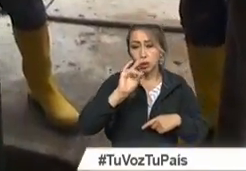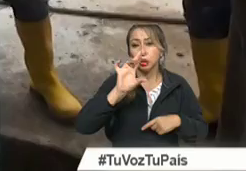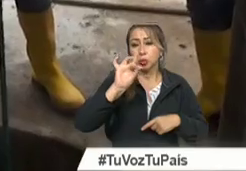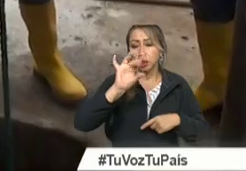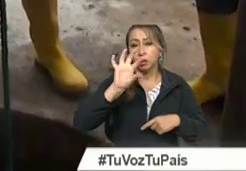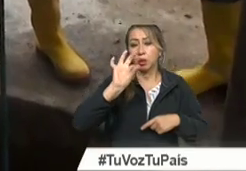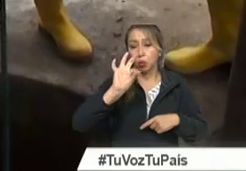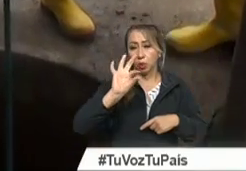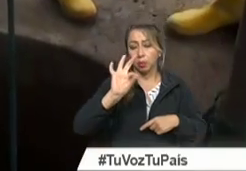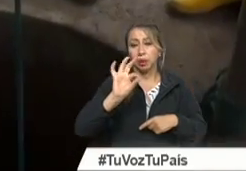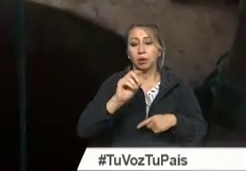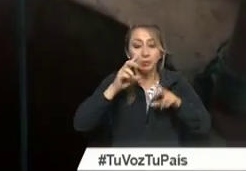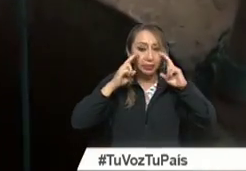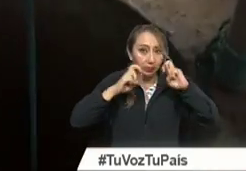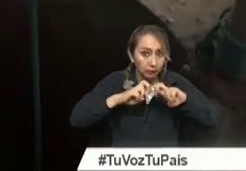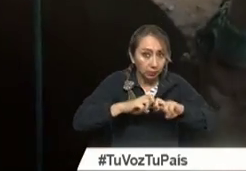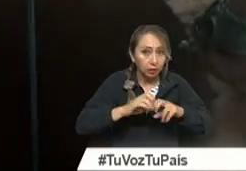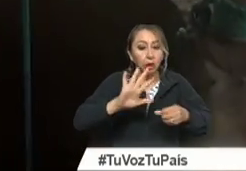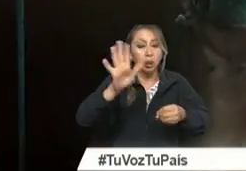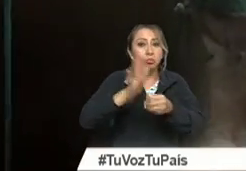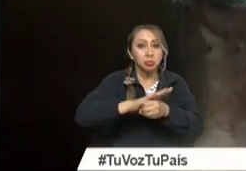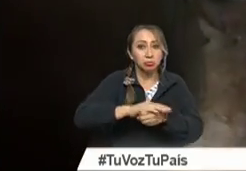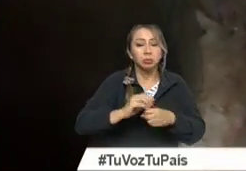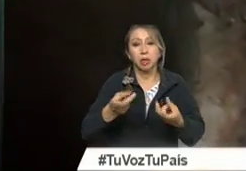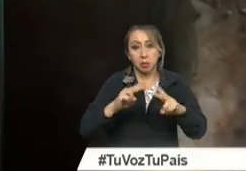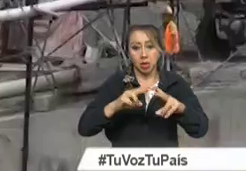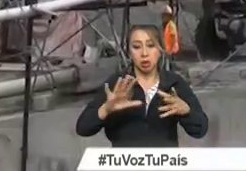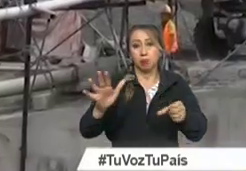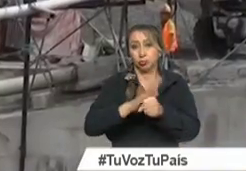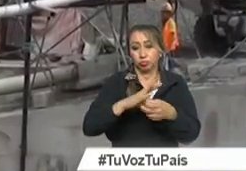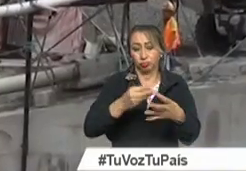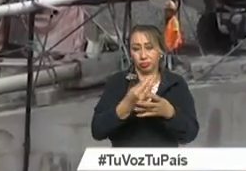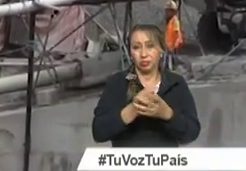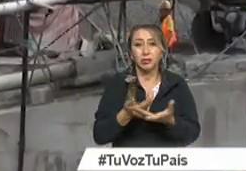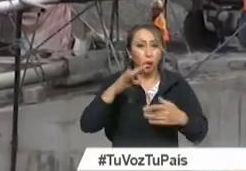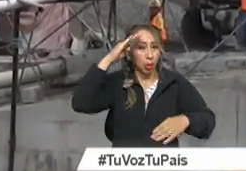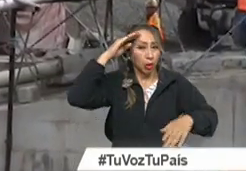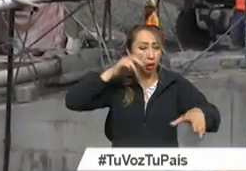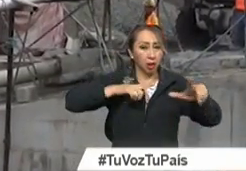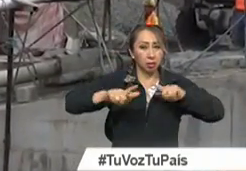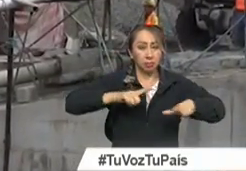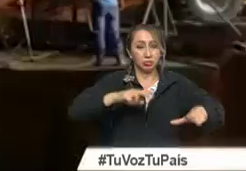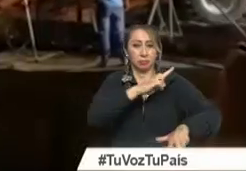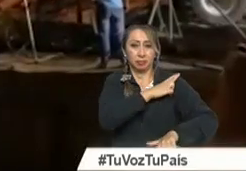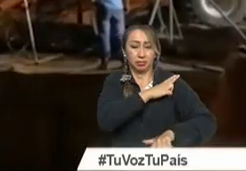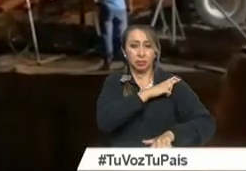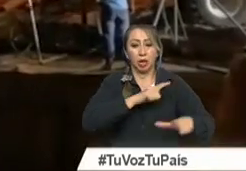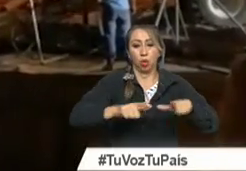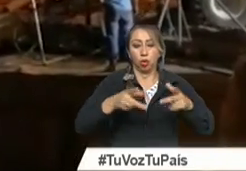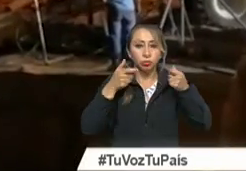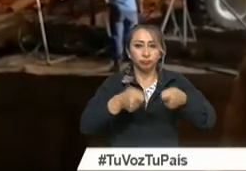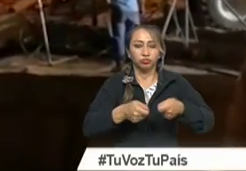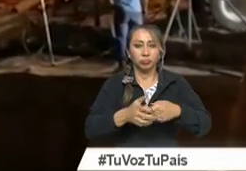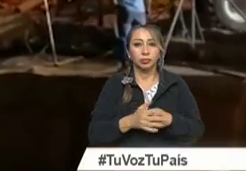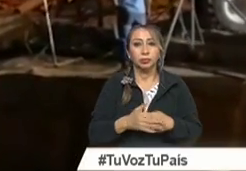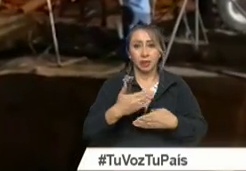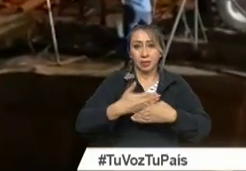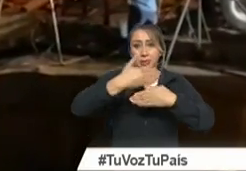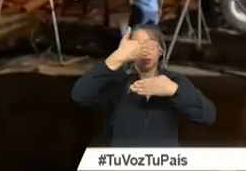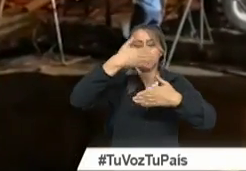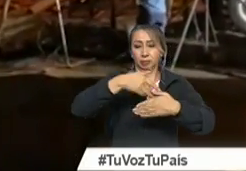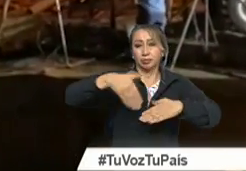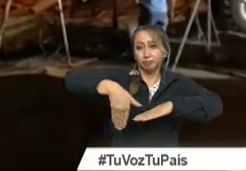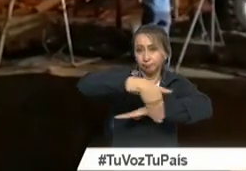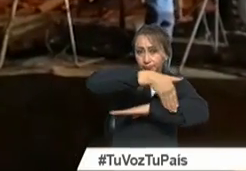y 24 cierres de minas coordinados con la policía nacional y el ejército ecuatoriano este muro ubicado en la